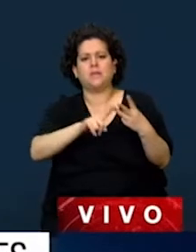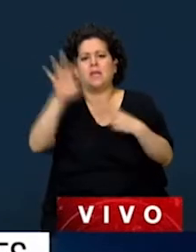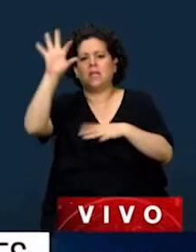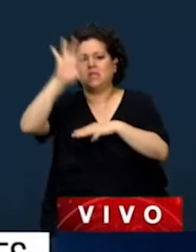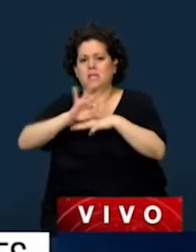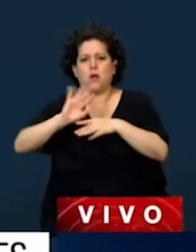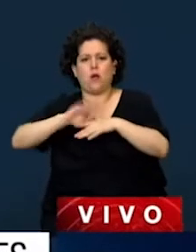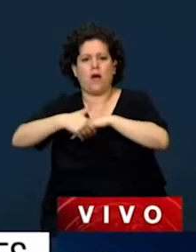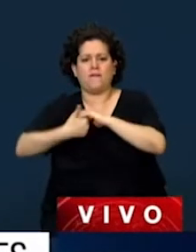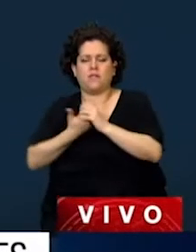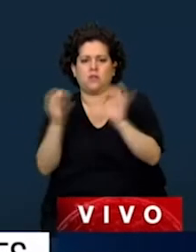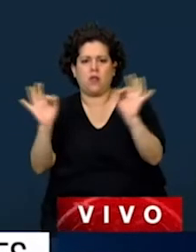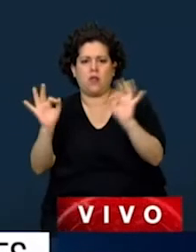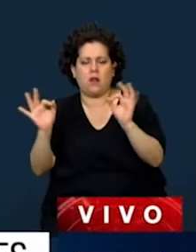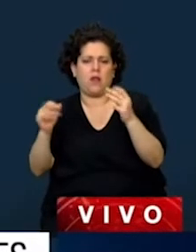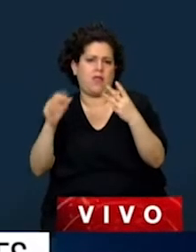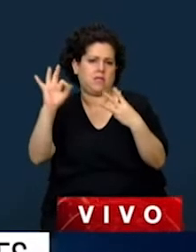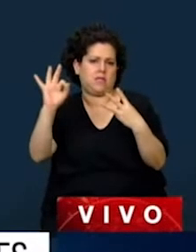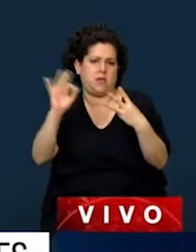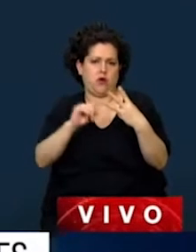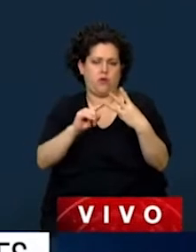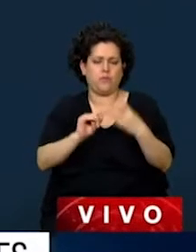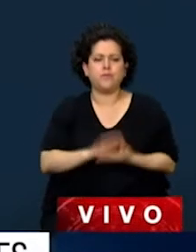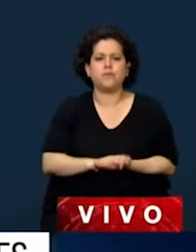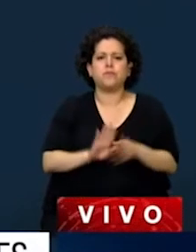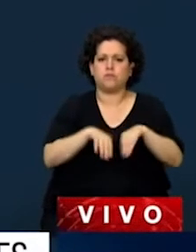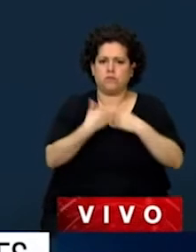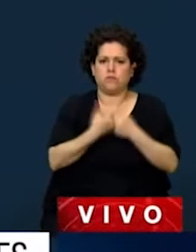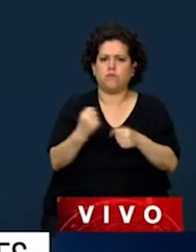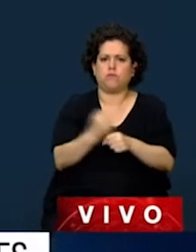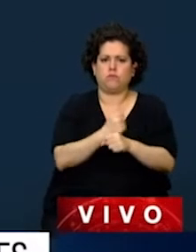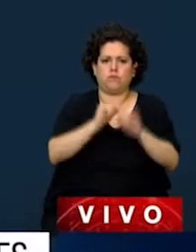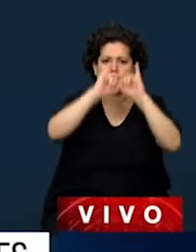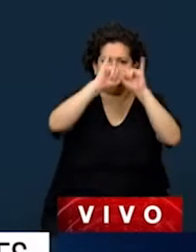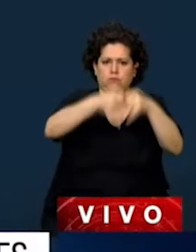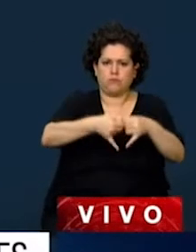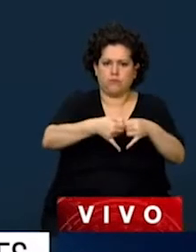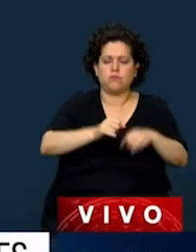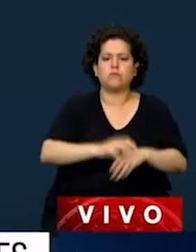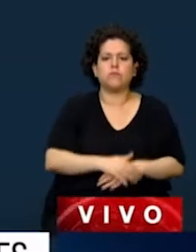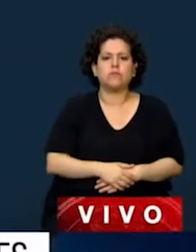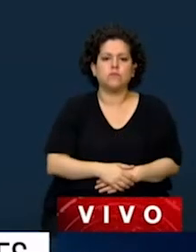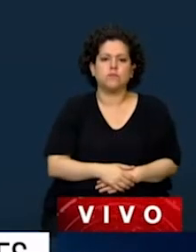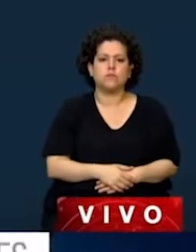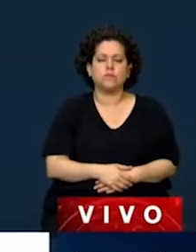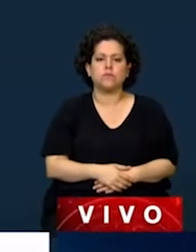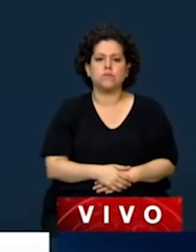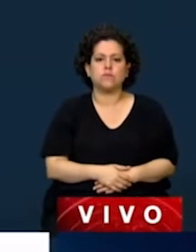0 son las abstenciones. Resulta afirmativa.